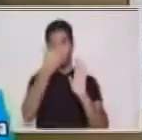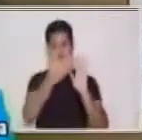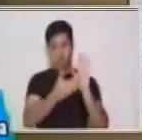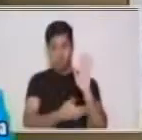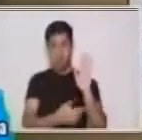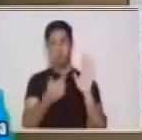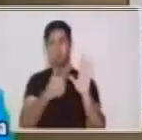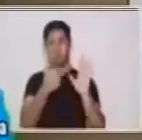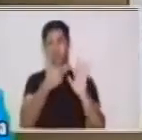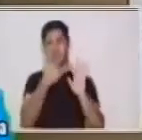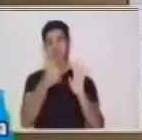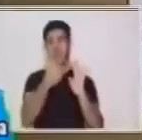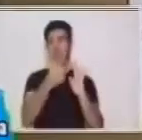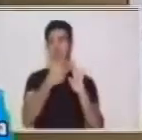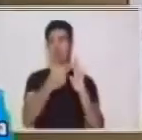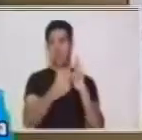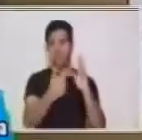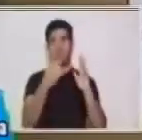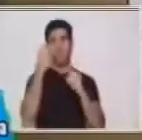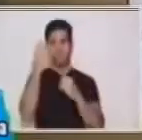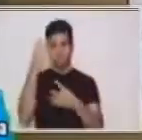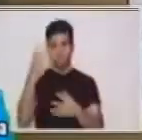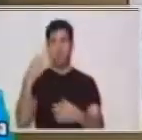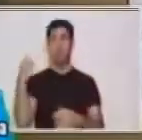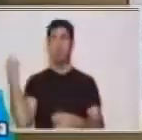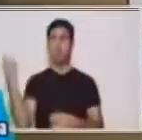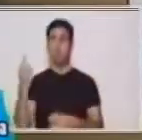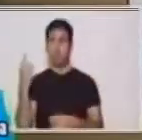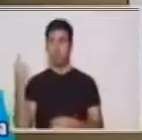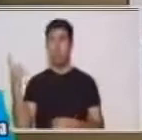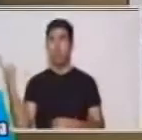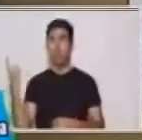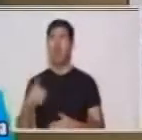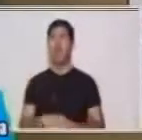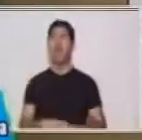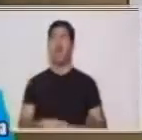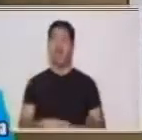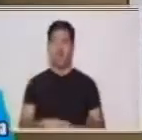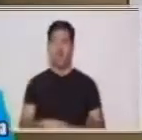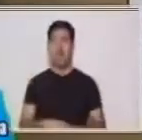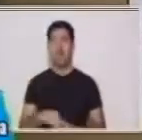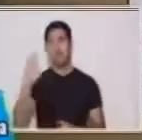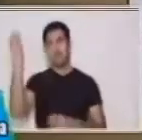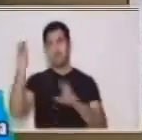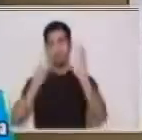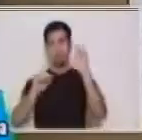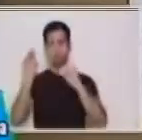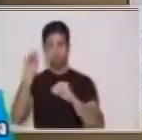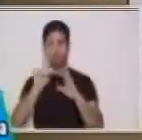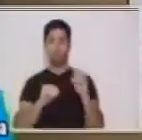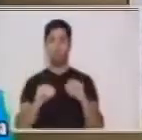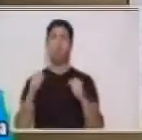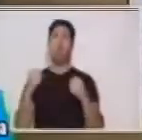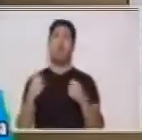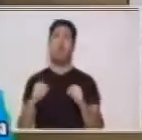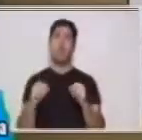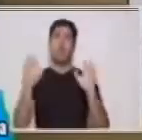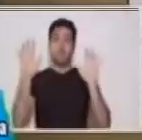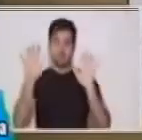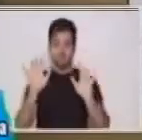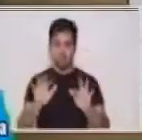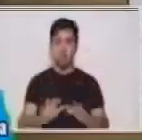expertos, los datos y las definiciones, buscar ejemplos y, sobre todo,